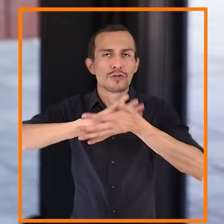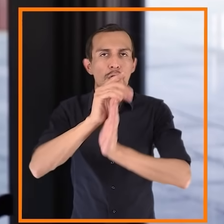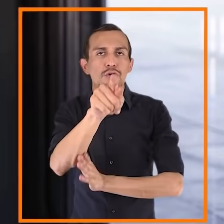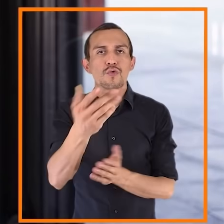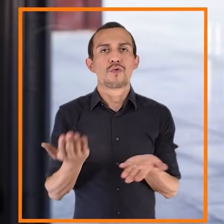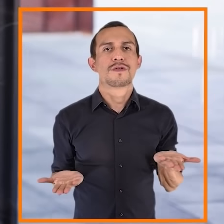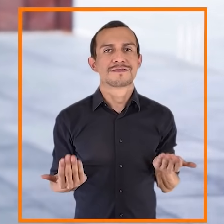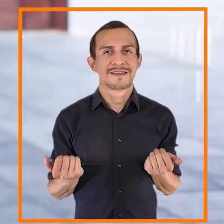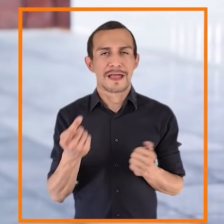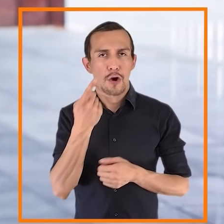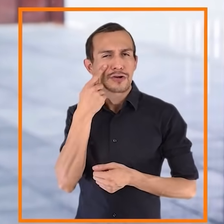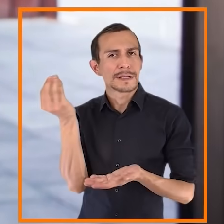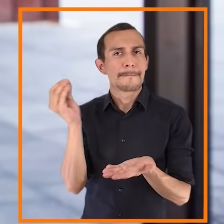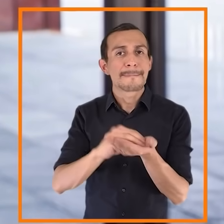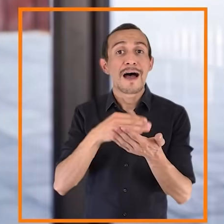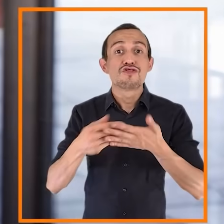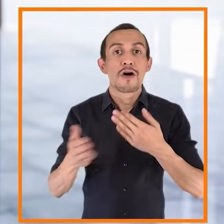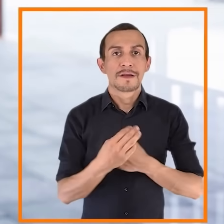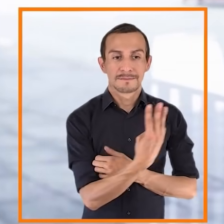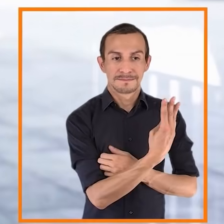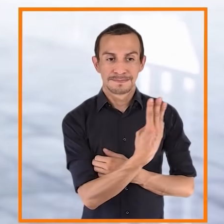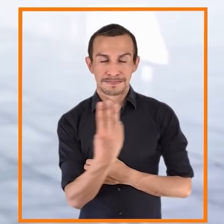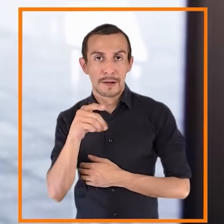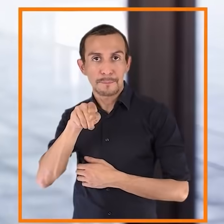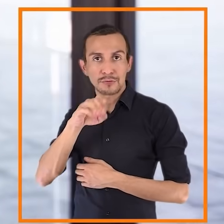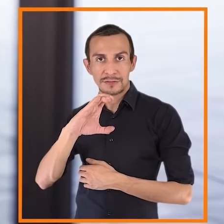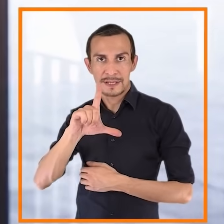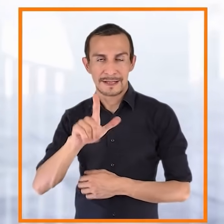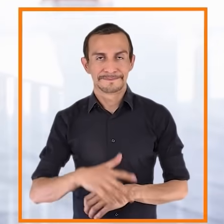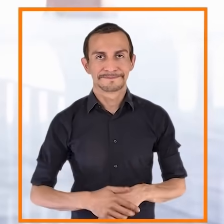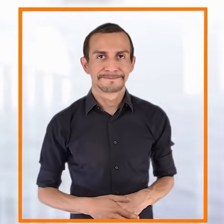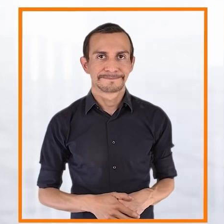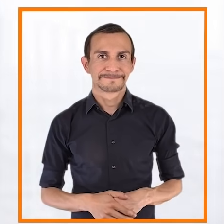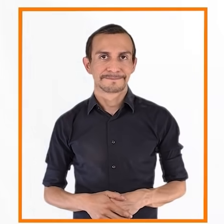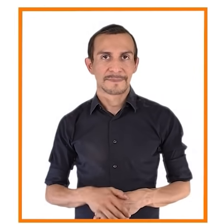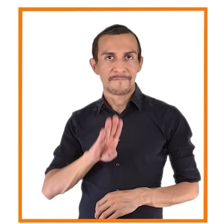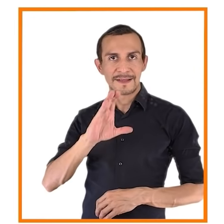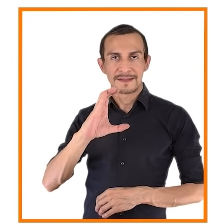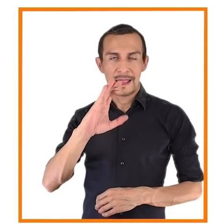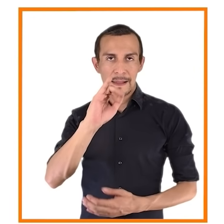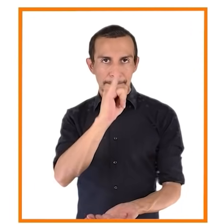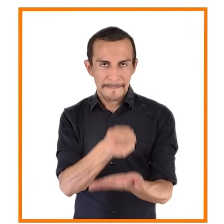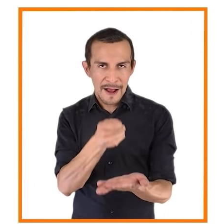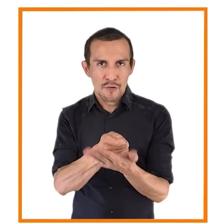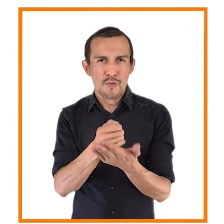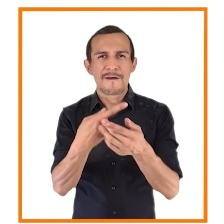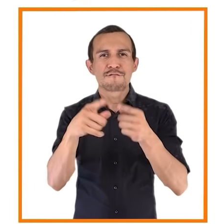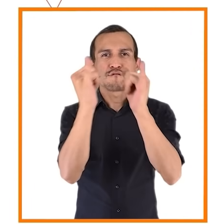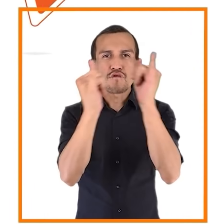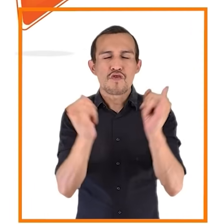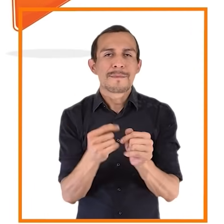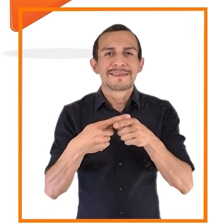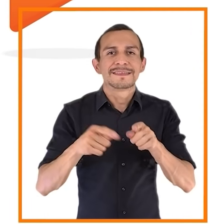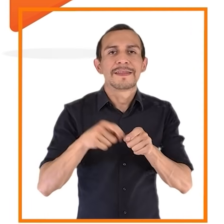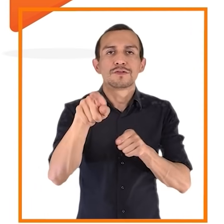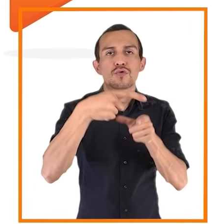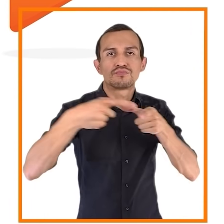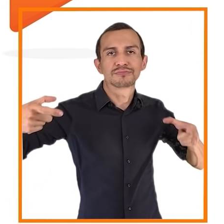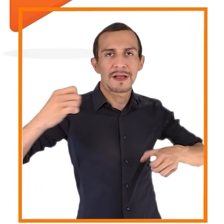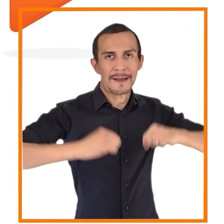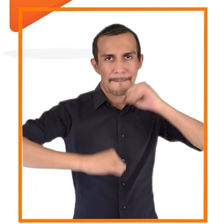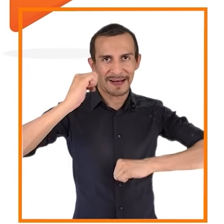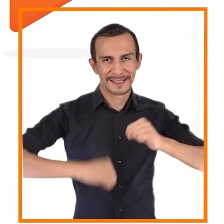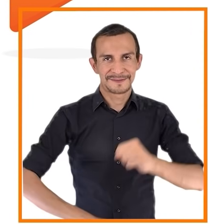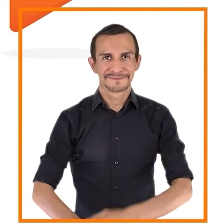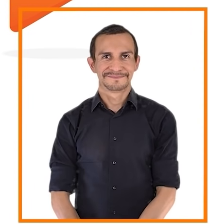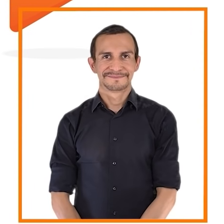vender todo lo que necesitas. Conoce más en bcipagos.cl. BCI Pagos, una forma diferente de hacer crecer tu negocio.